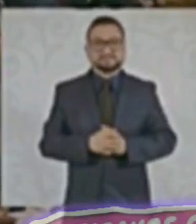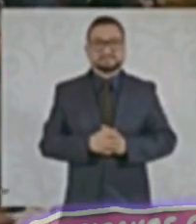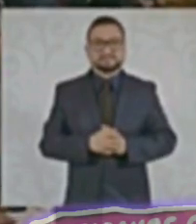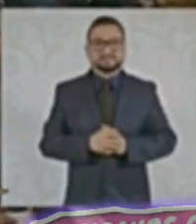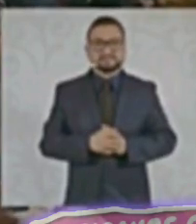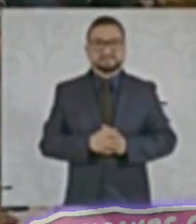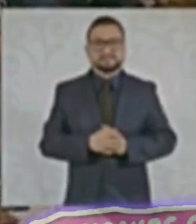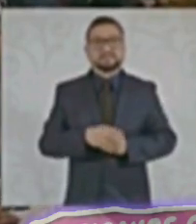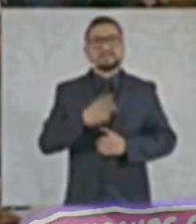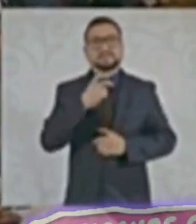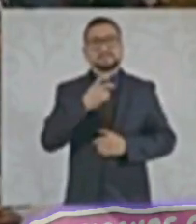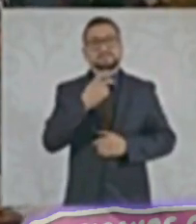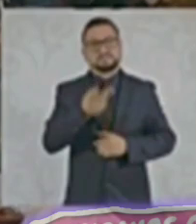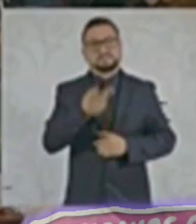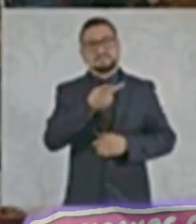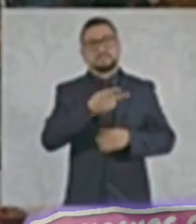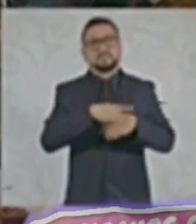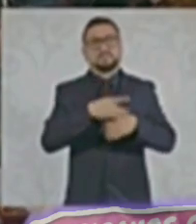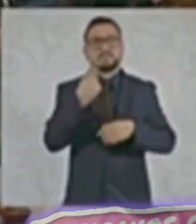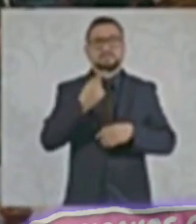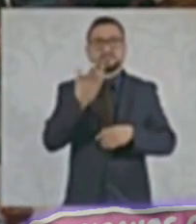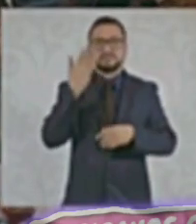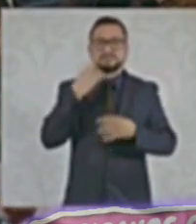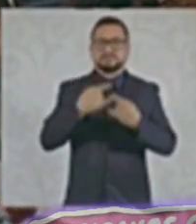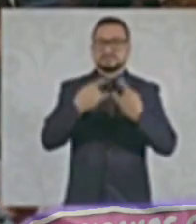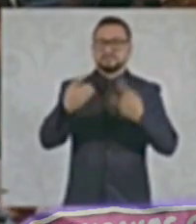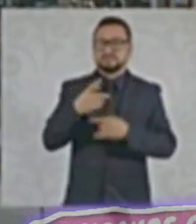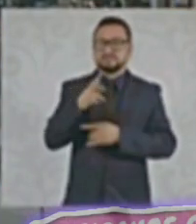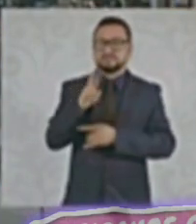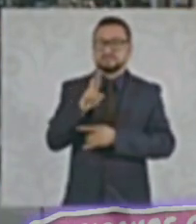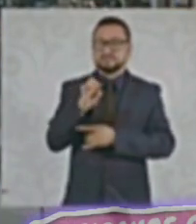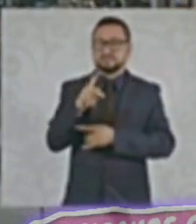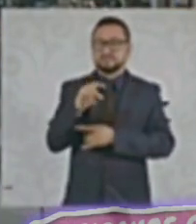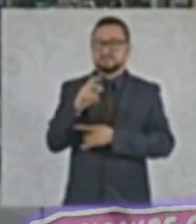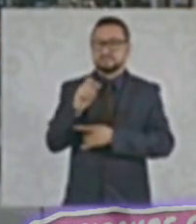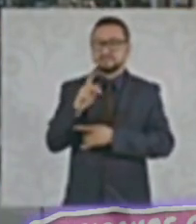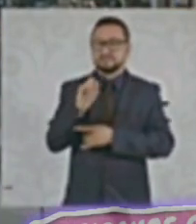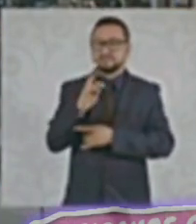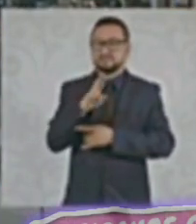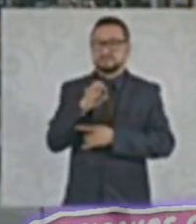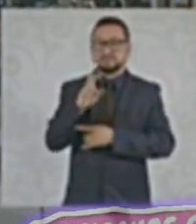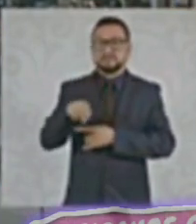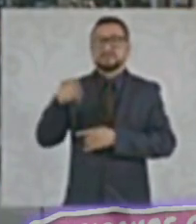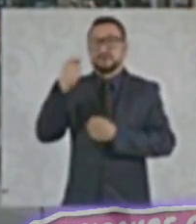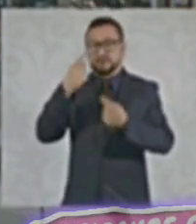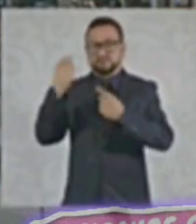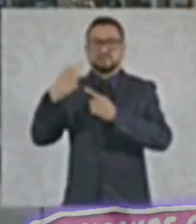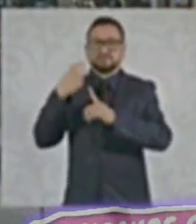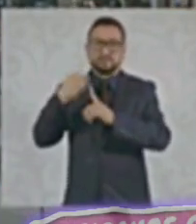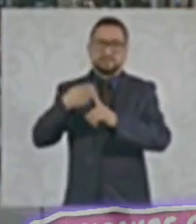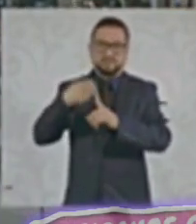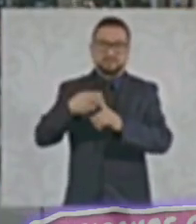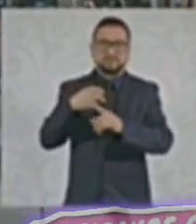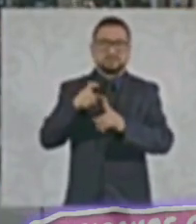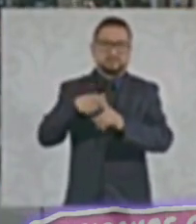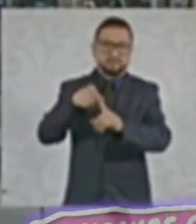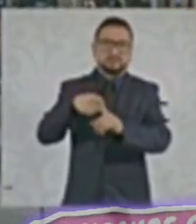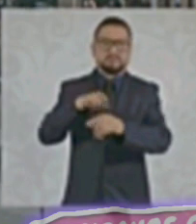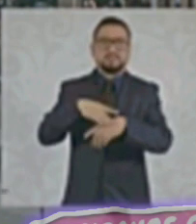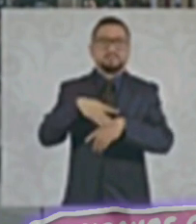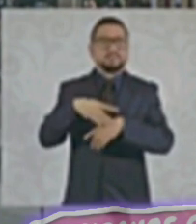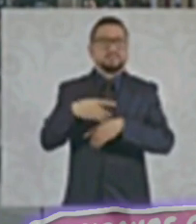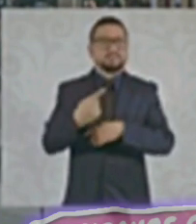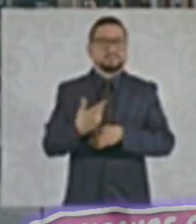Bueno, se lo mencionaba también un poco por el caso de Renata Turrent. Hubo algunas críticas ahí que,